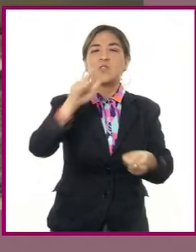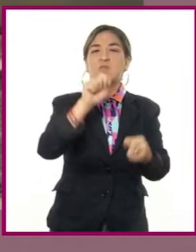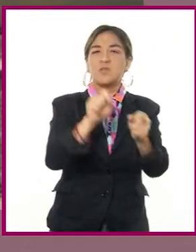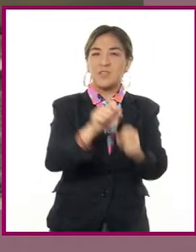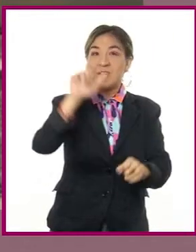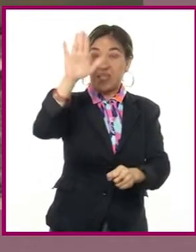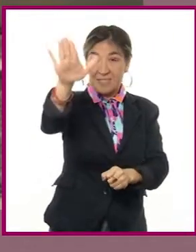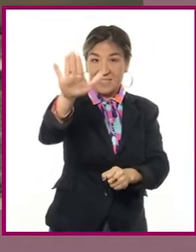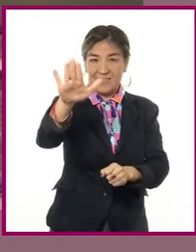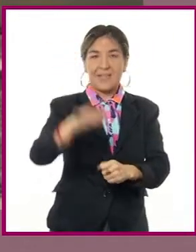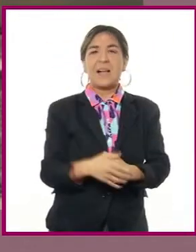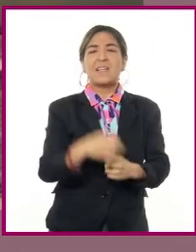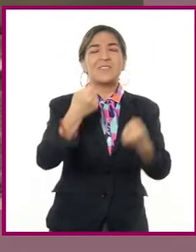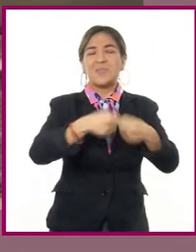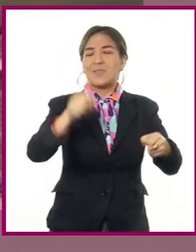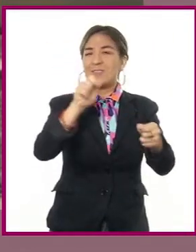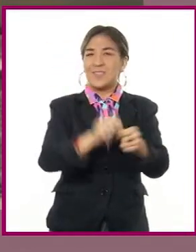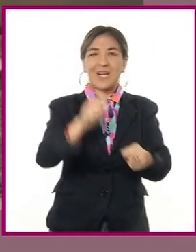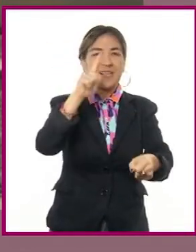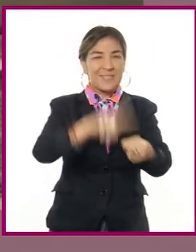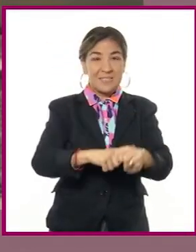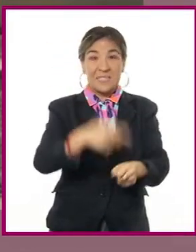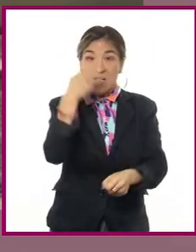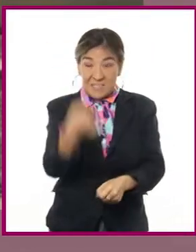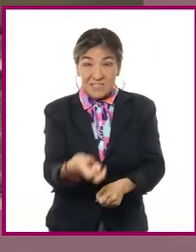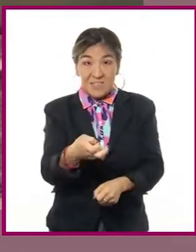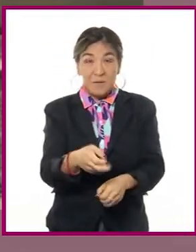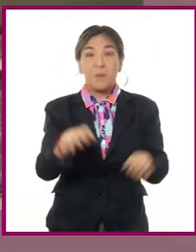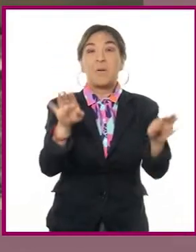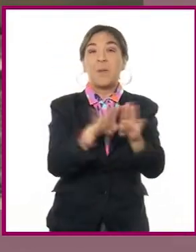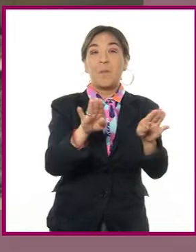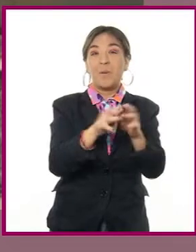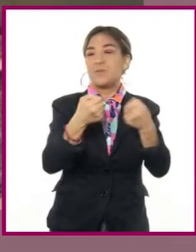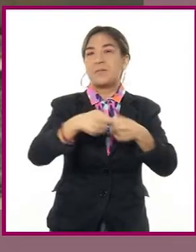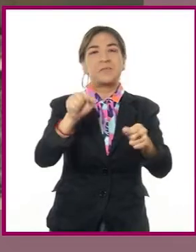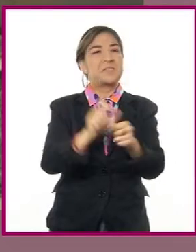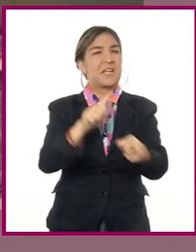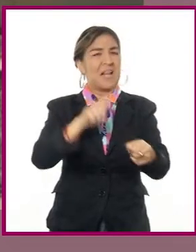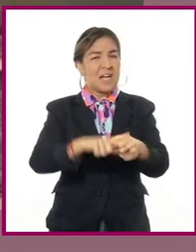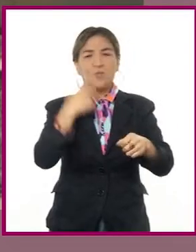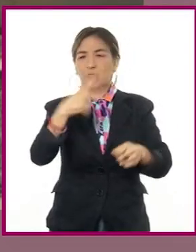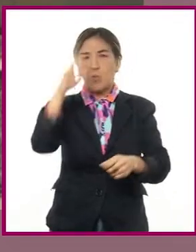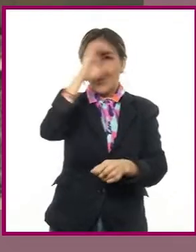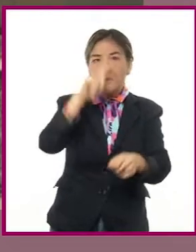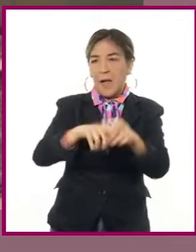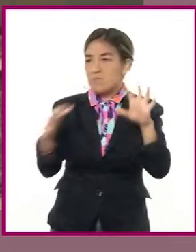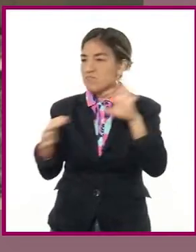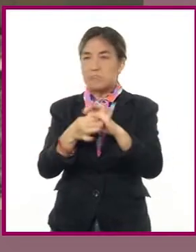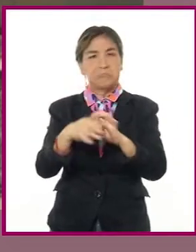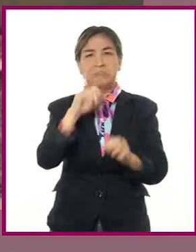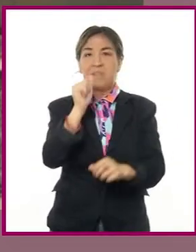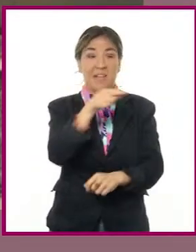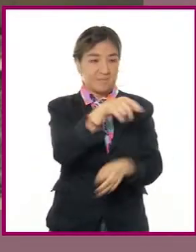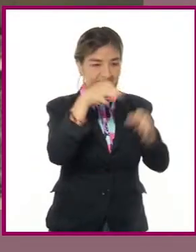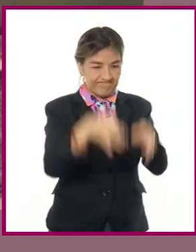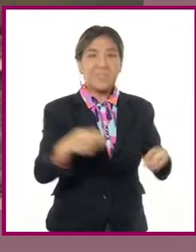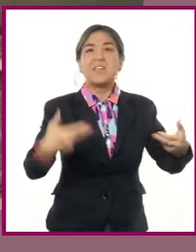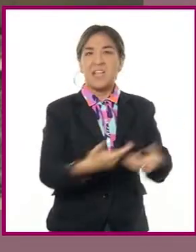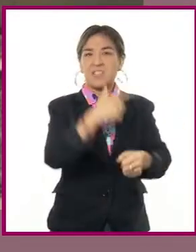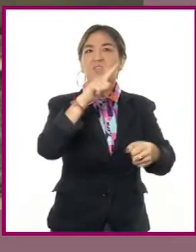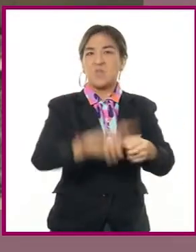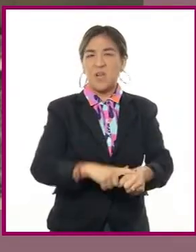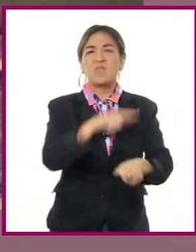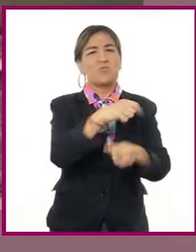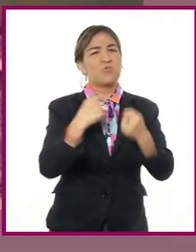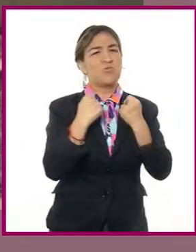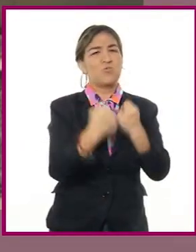no tenía nada, pero que sí tenía mucho de nacionalista. Este partido, con un discurso